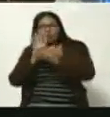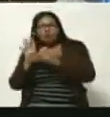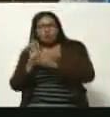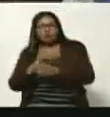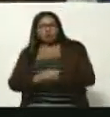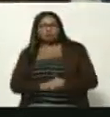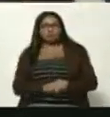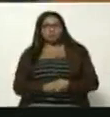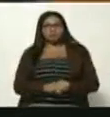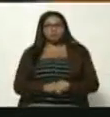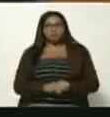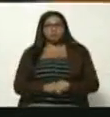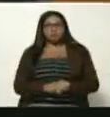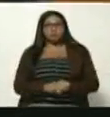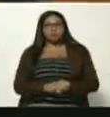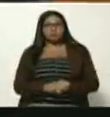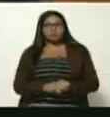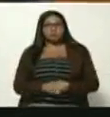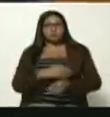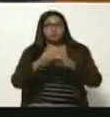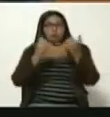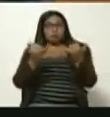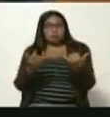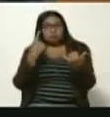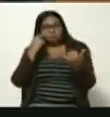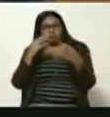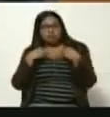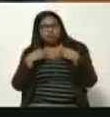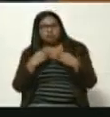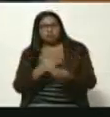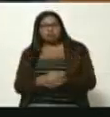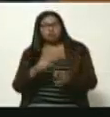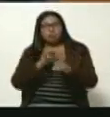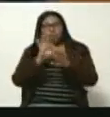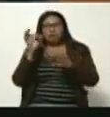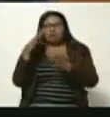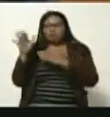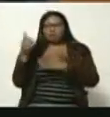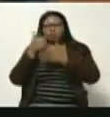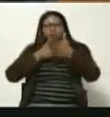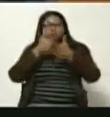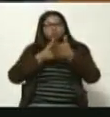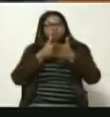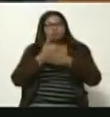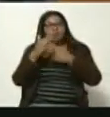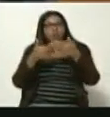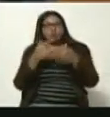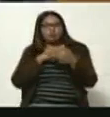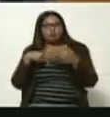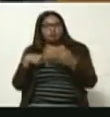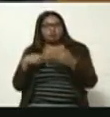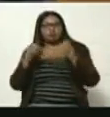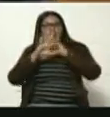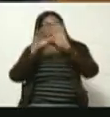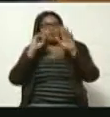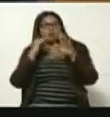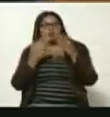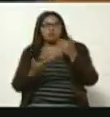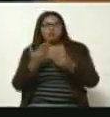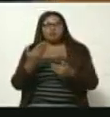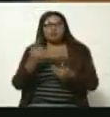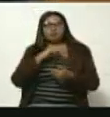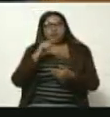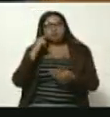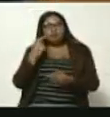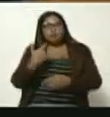pandemia como en la actualidad. No podemos dejar de insistir, sin embargo, en la importancia de que las